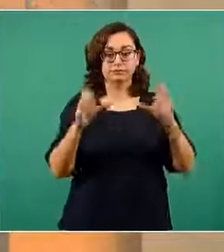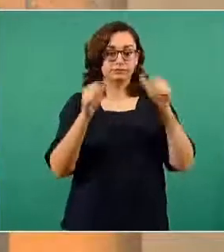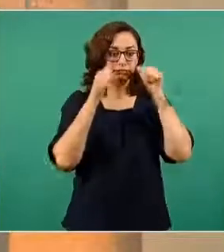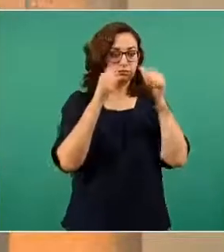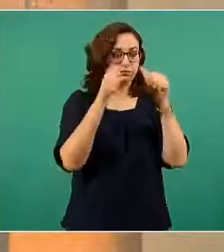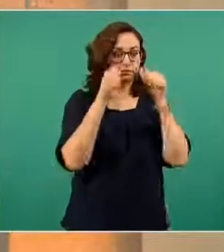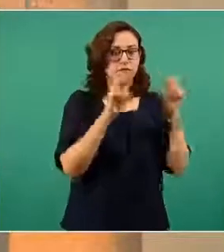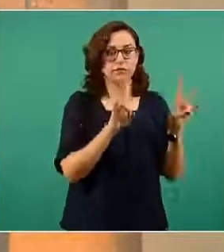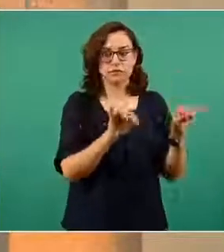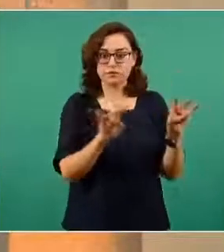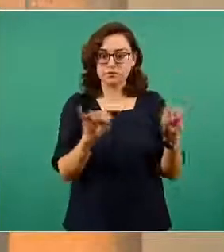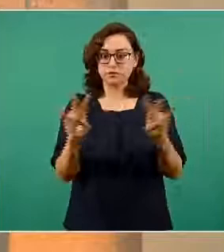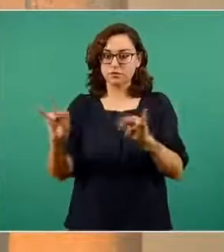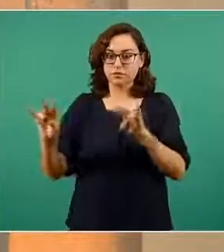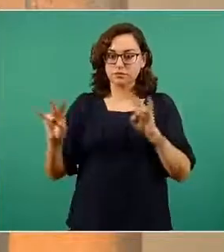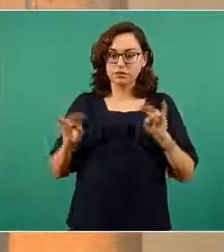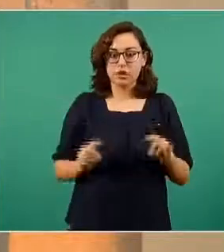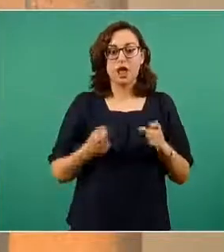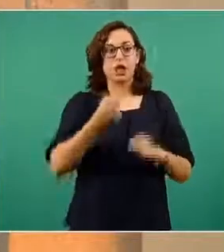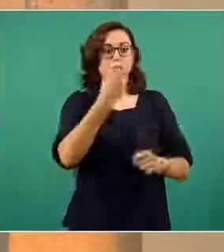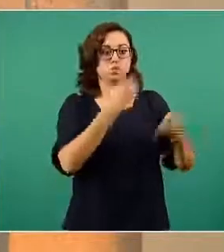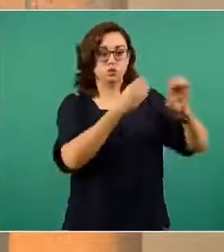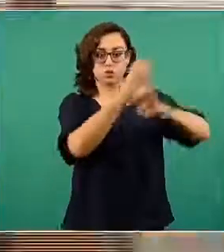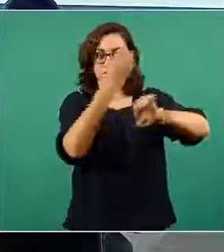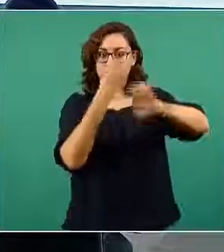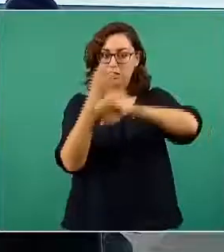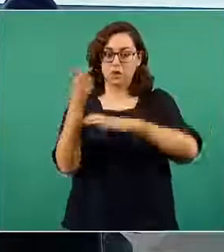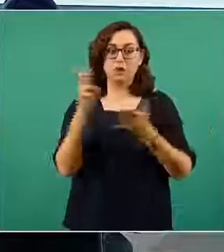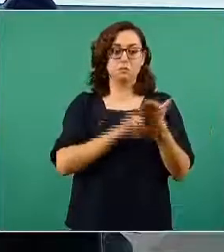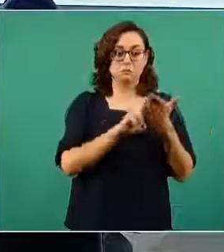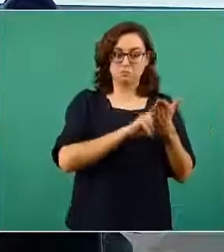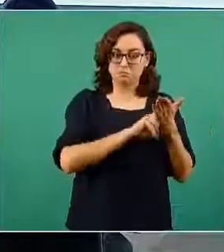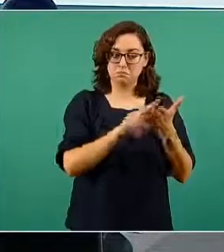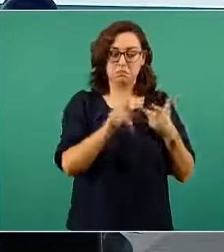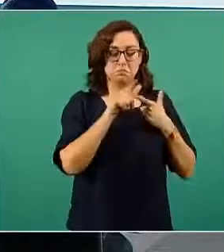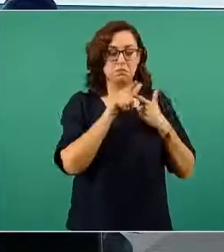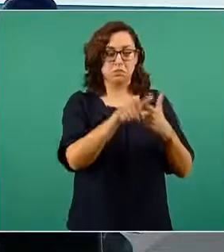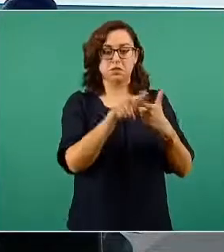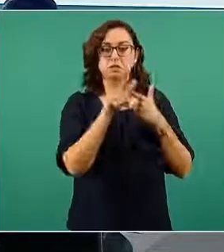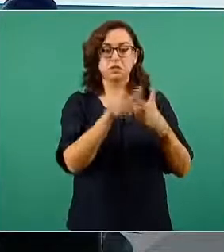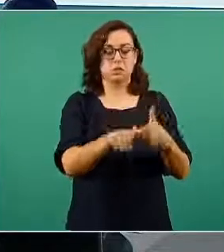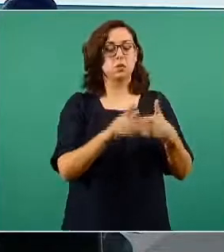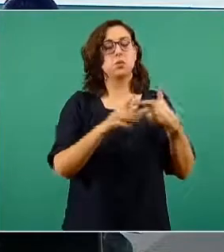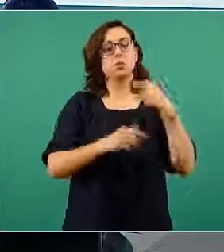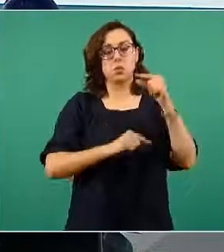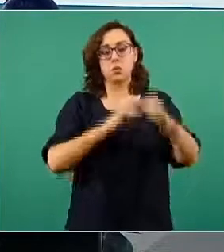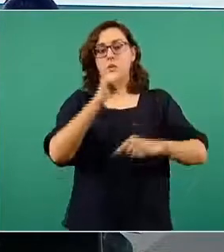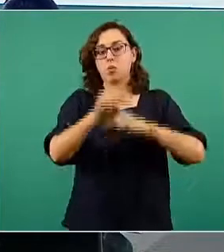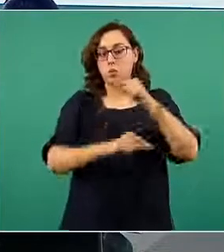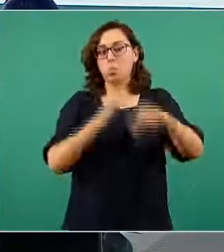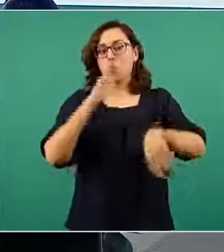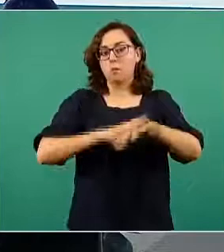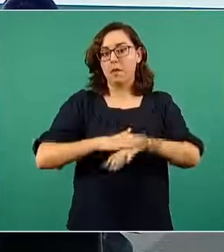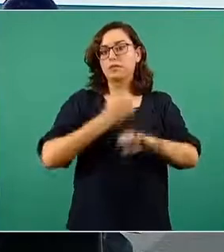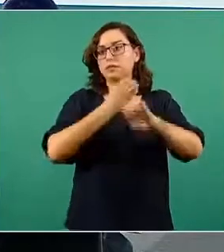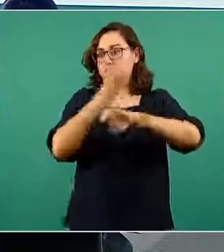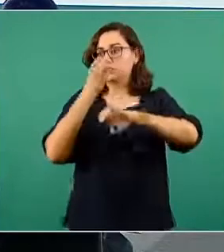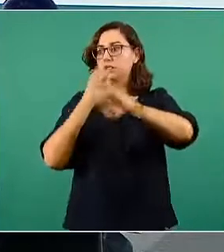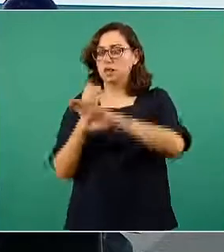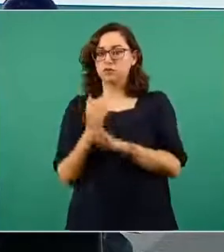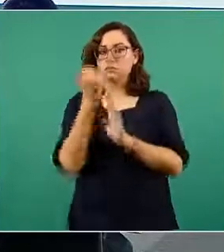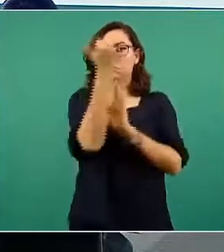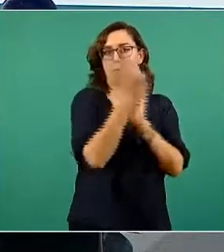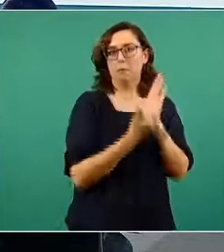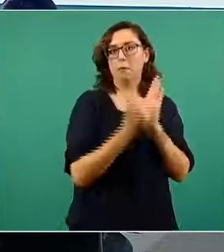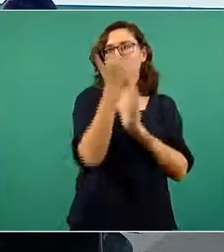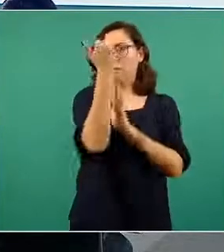Hay entidades que están en verde, de seguro si esta tendencia se mantiene, podrían más entidades sumarse a los riesgos más bajos, es